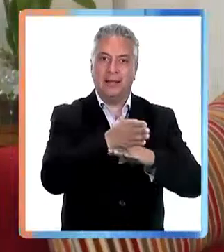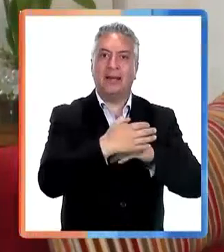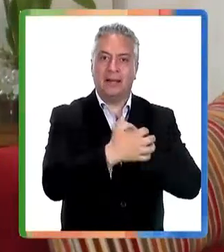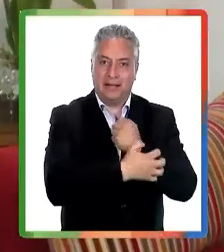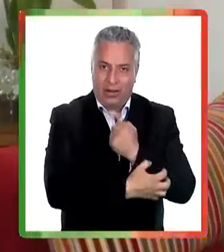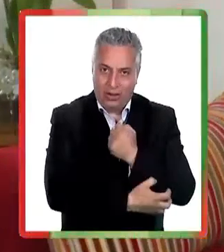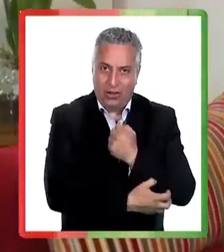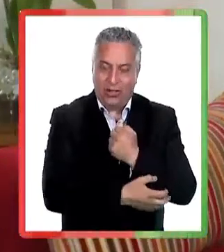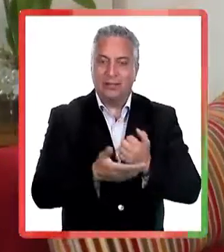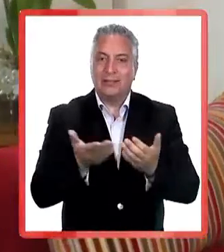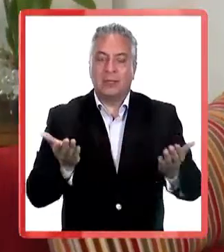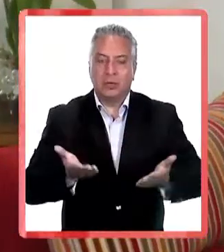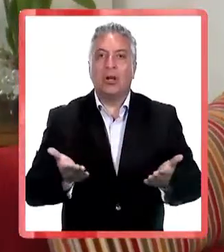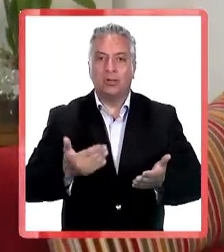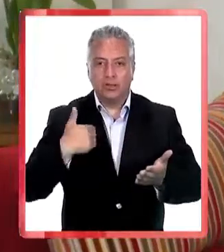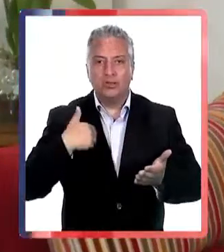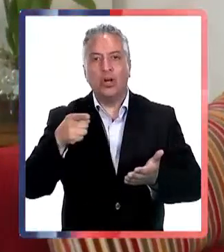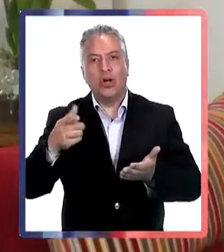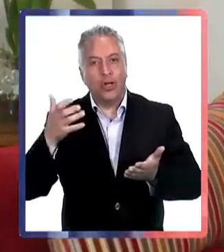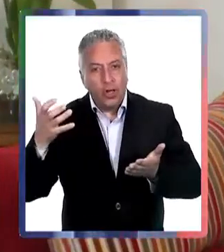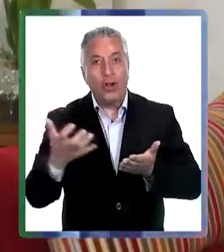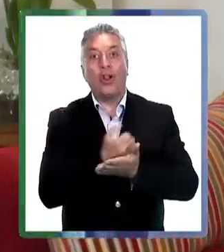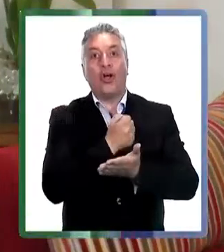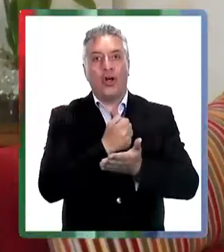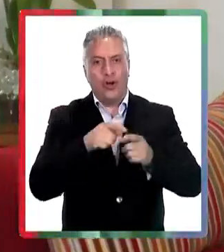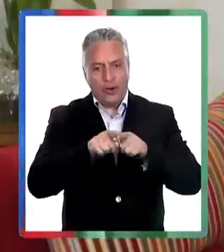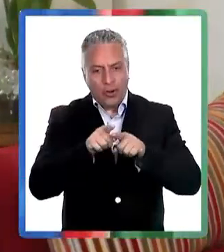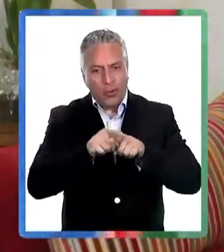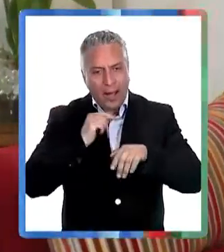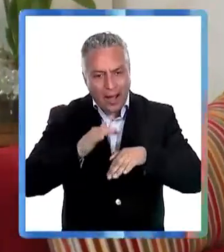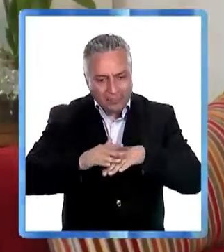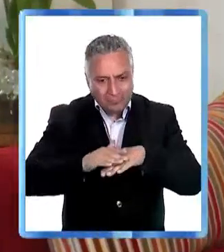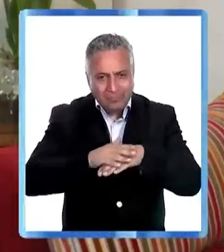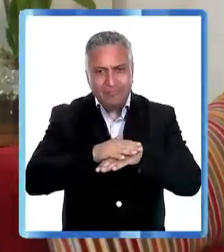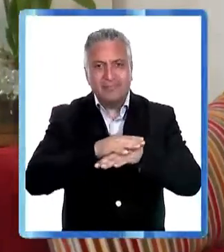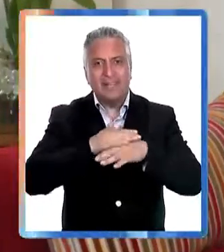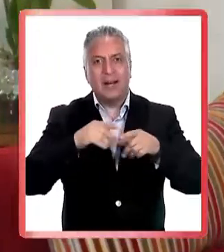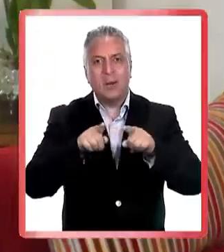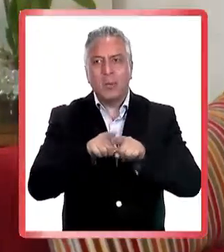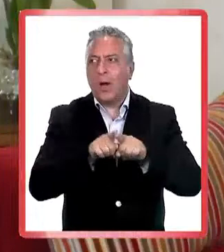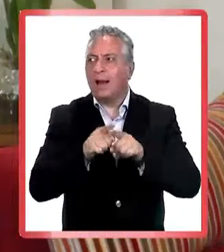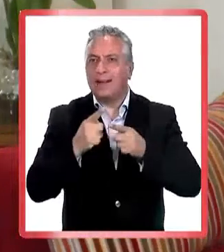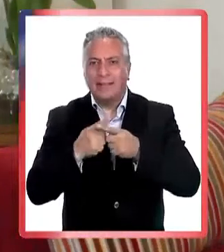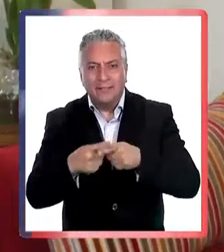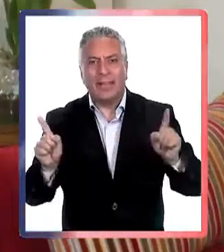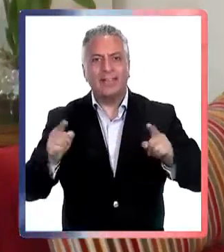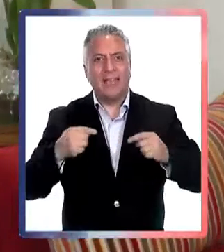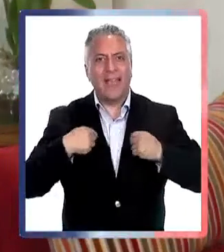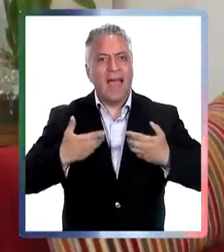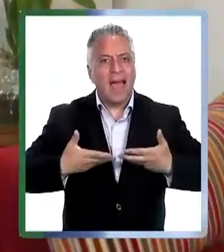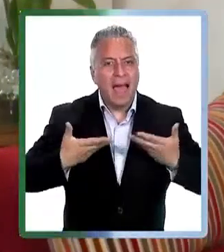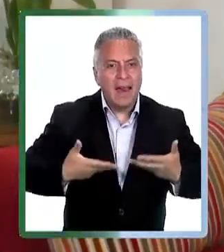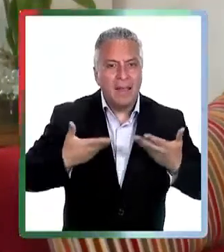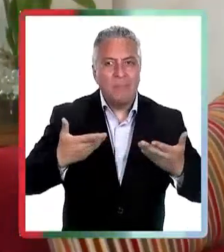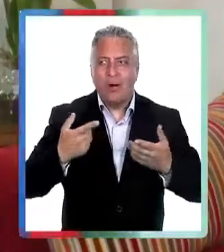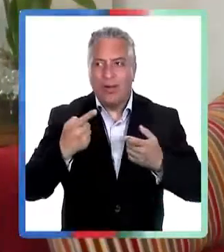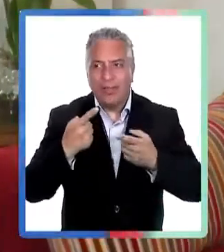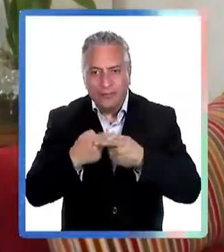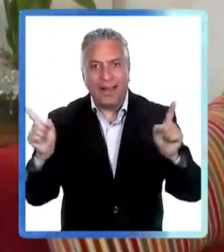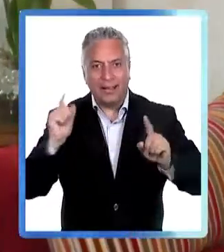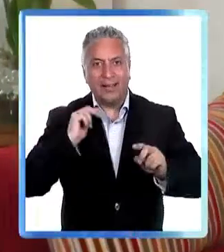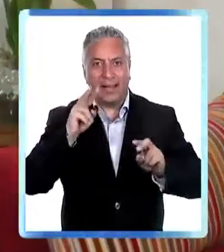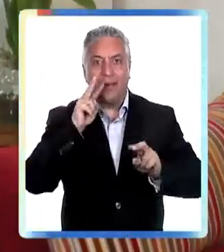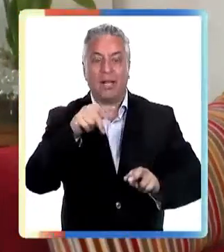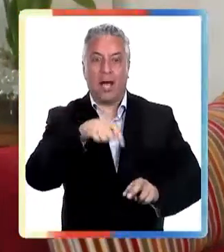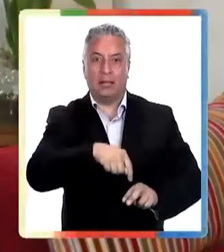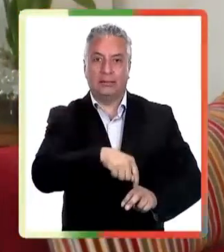regiones porque en verdad logro palpar ese ritmo distinto, ese ánimo distinto al que se